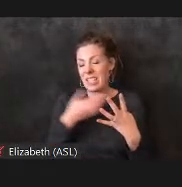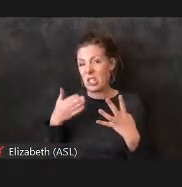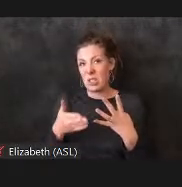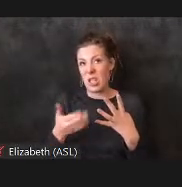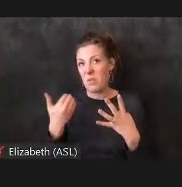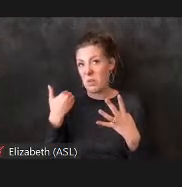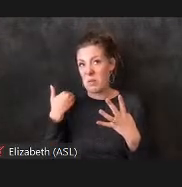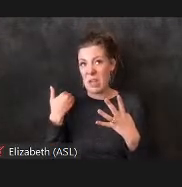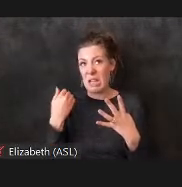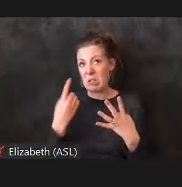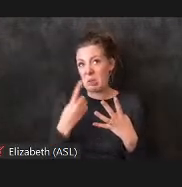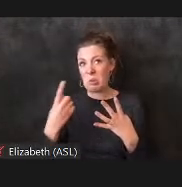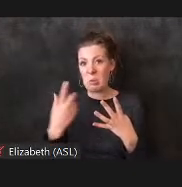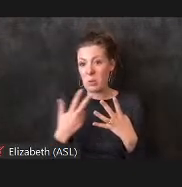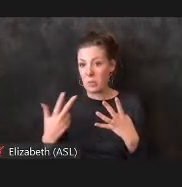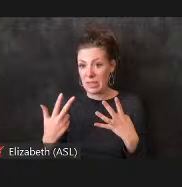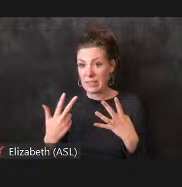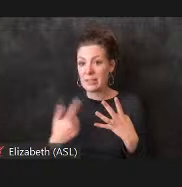de Policía,